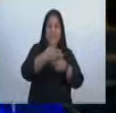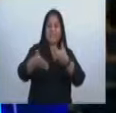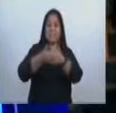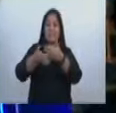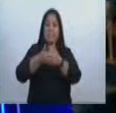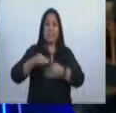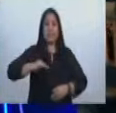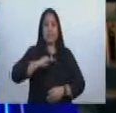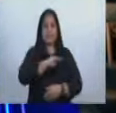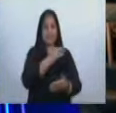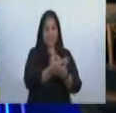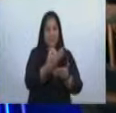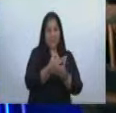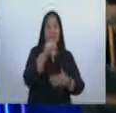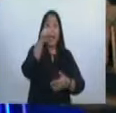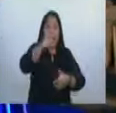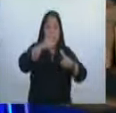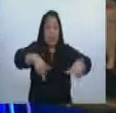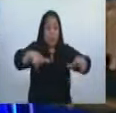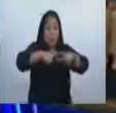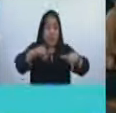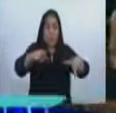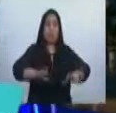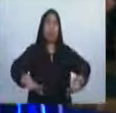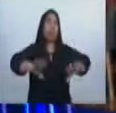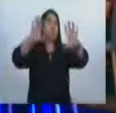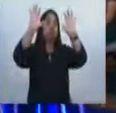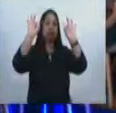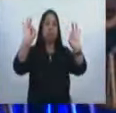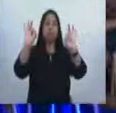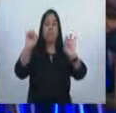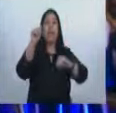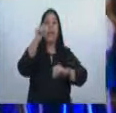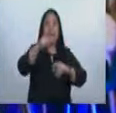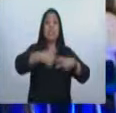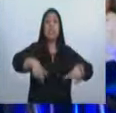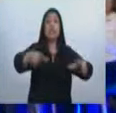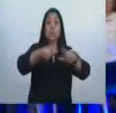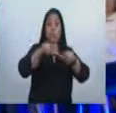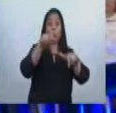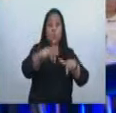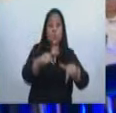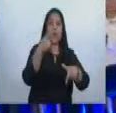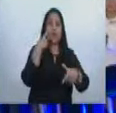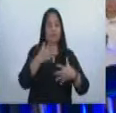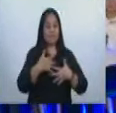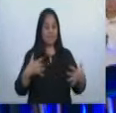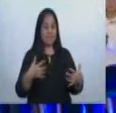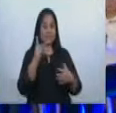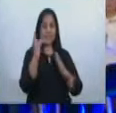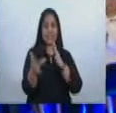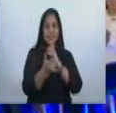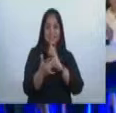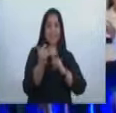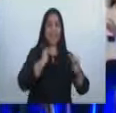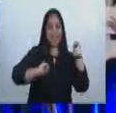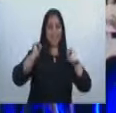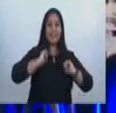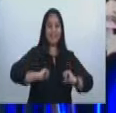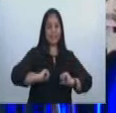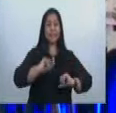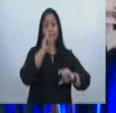Ministerio de finanzas Ahí va a haber toda un desarrollo y va a quedar una ciudad de ciencias y artes y dentro